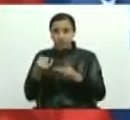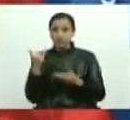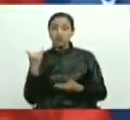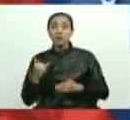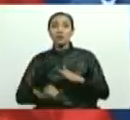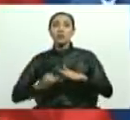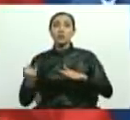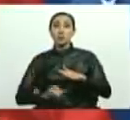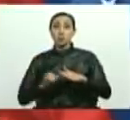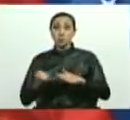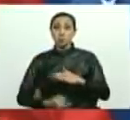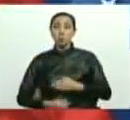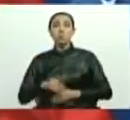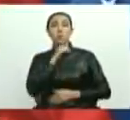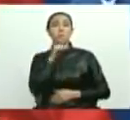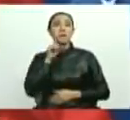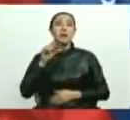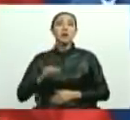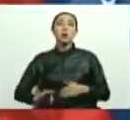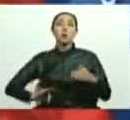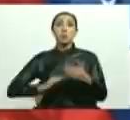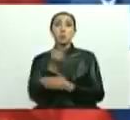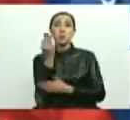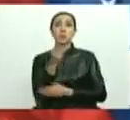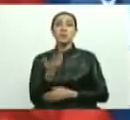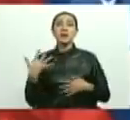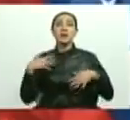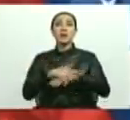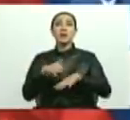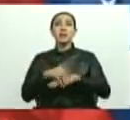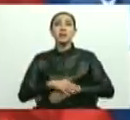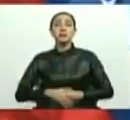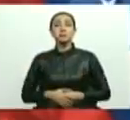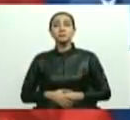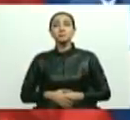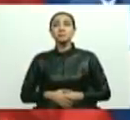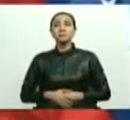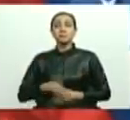como Fundarredes, quienes en días recientes